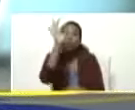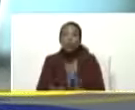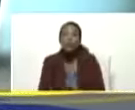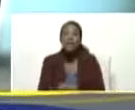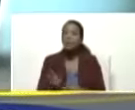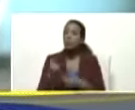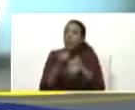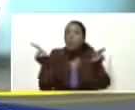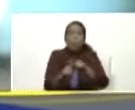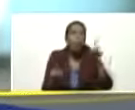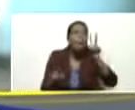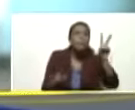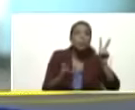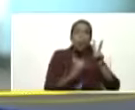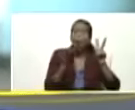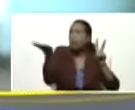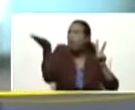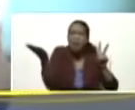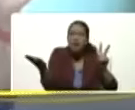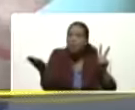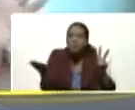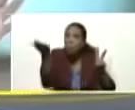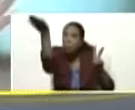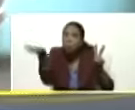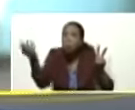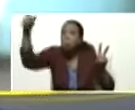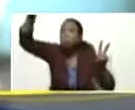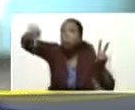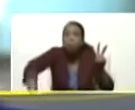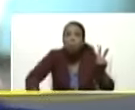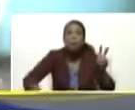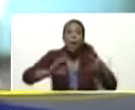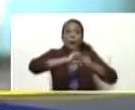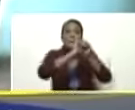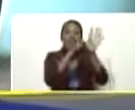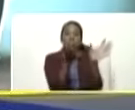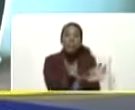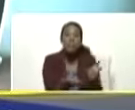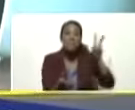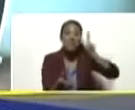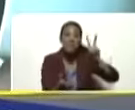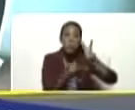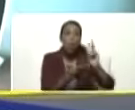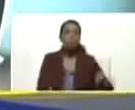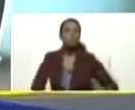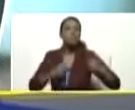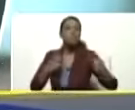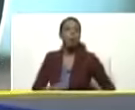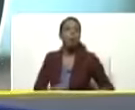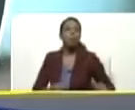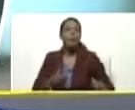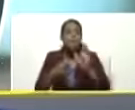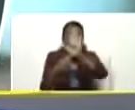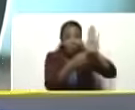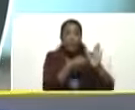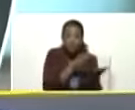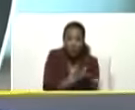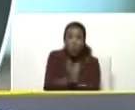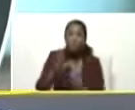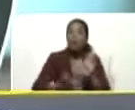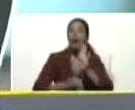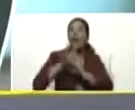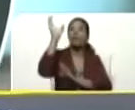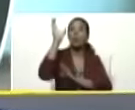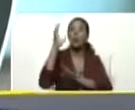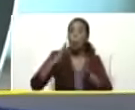que nos ha tocado sufrir a los venezolanos y cayeron durante la pandemia. Y Venezuela hoy está de pie, mostrando un camino de